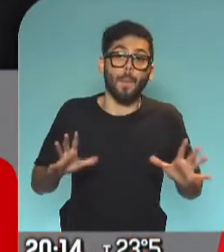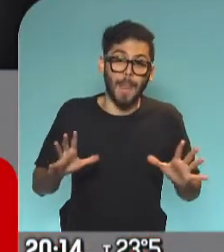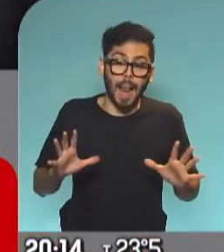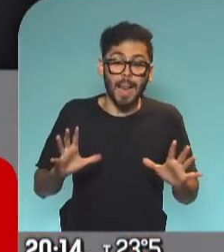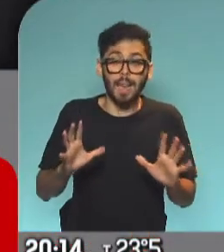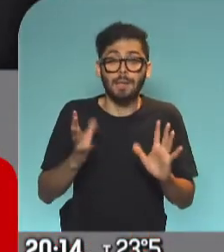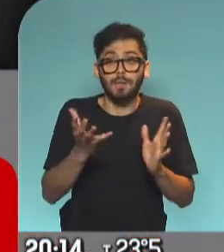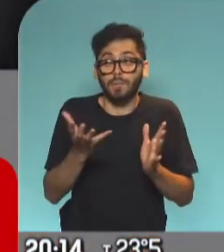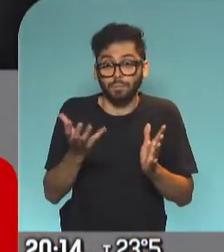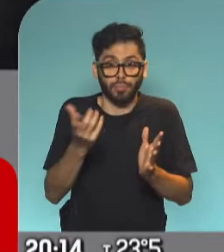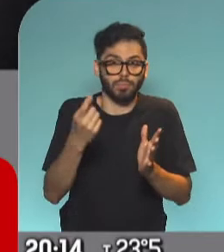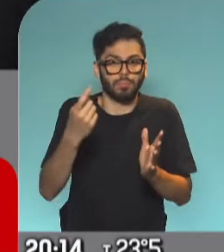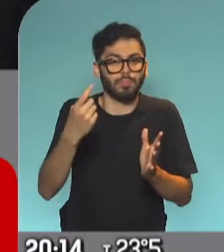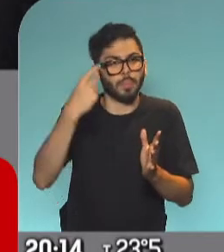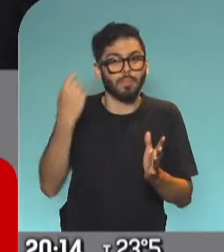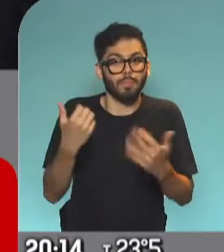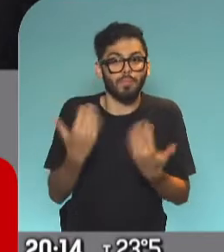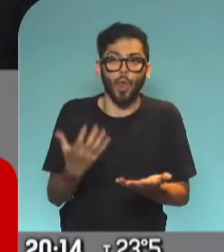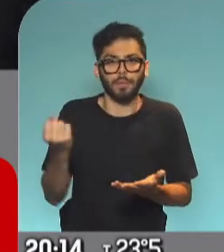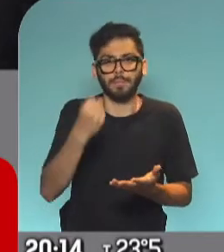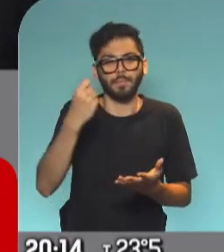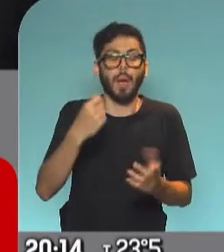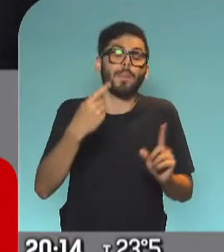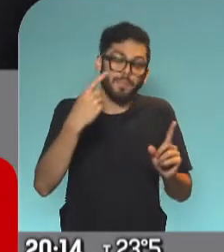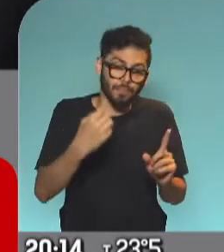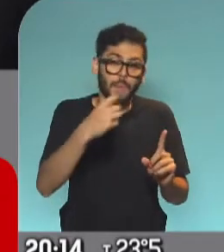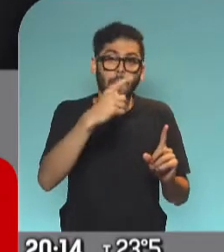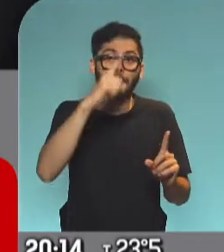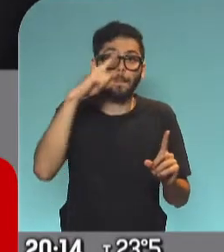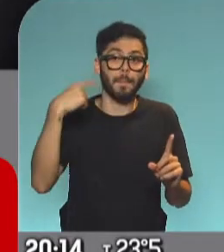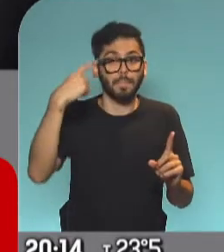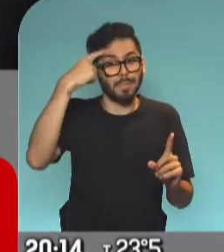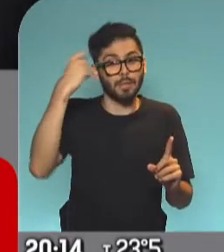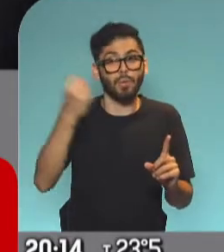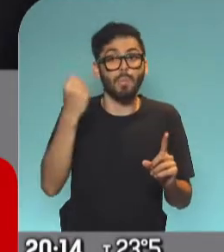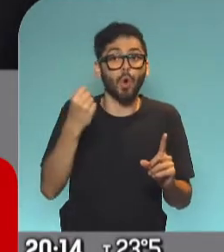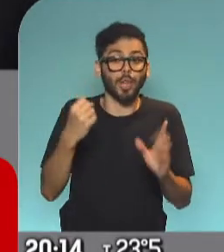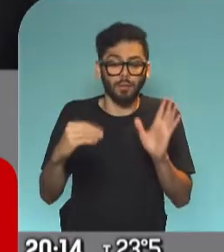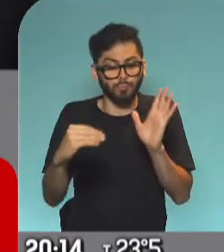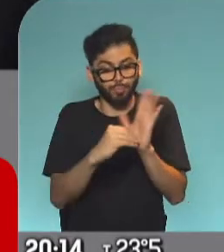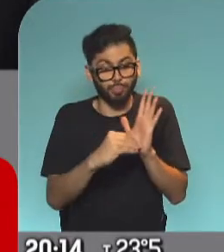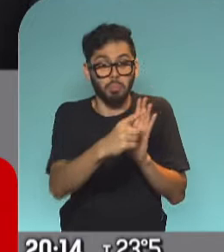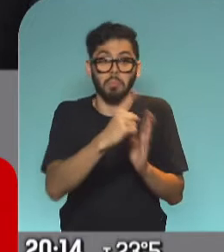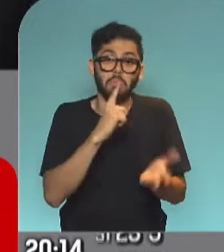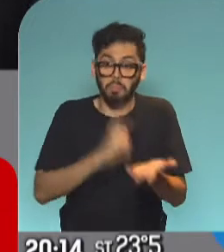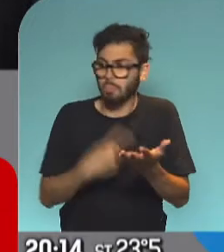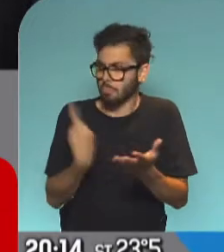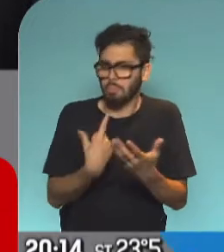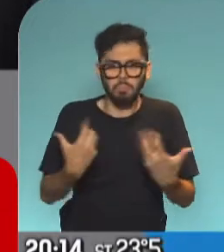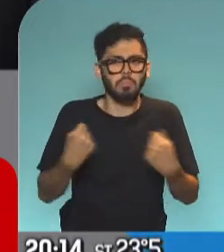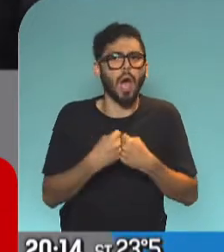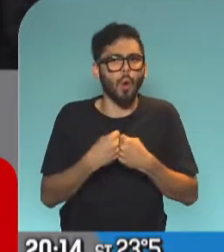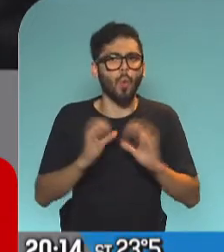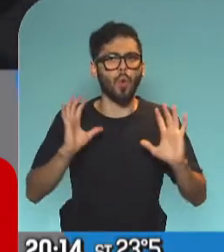por eso nos parecía importante, le parecía al presidente importante, y así lo establecimos,